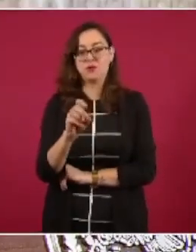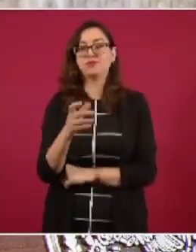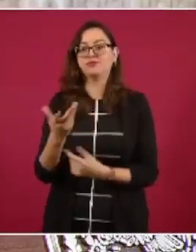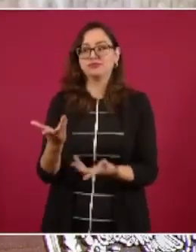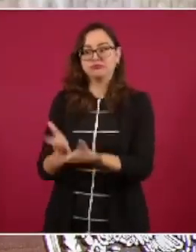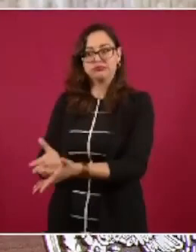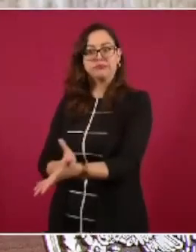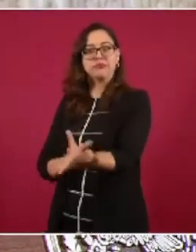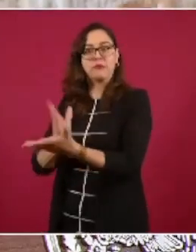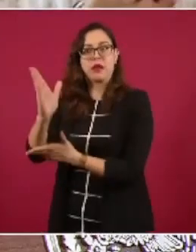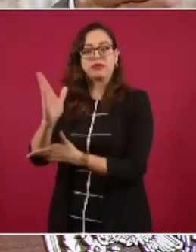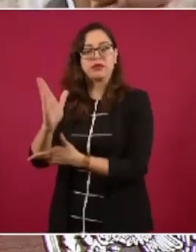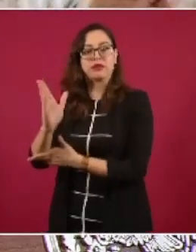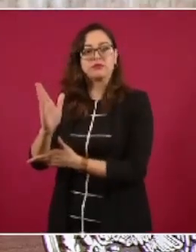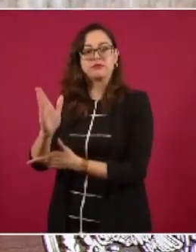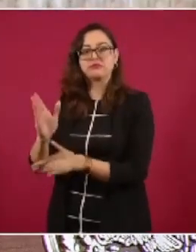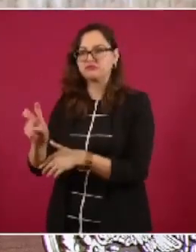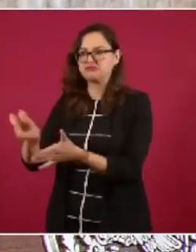apergollados, ¿no?,